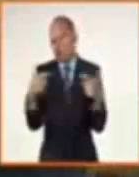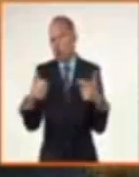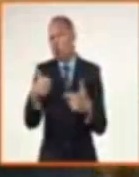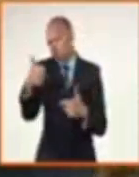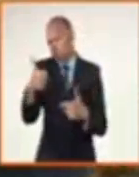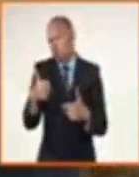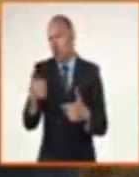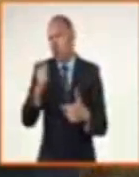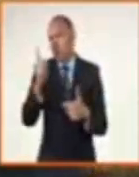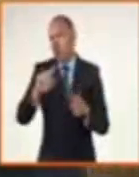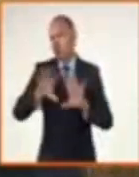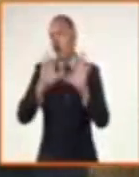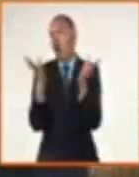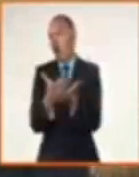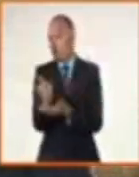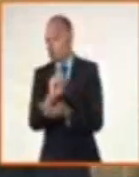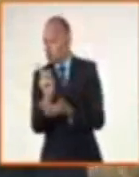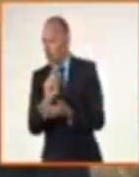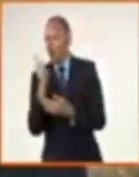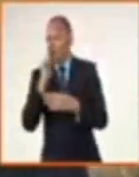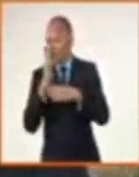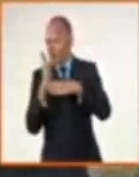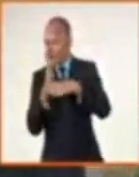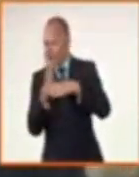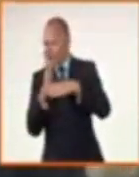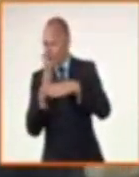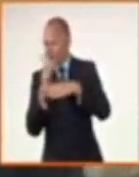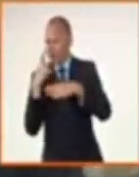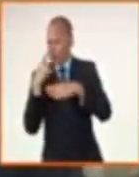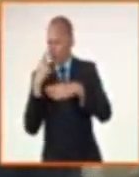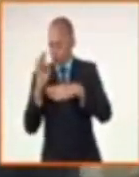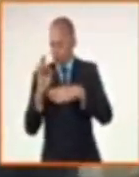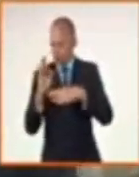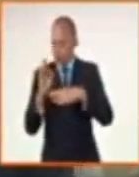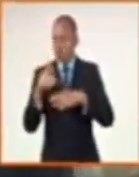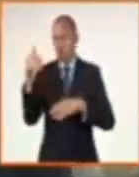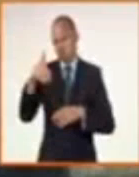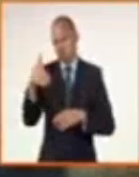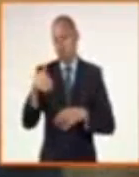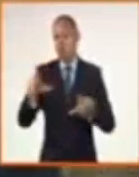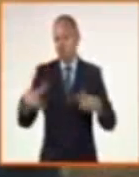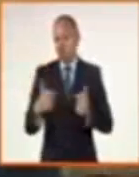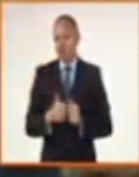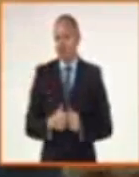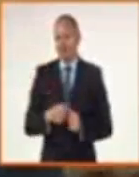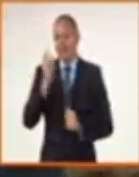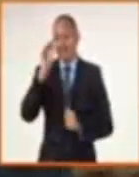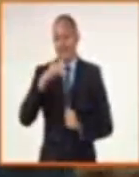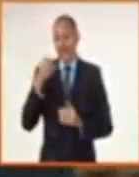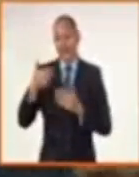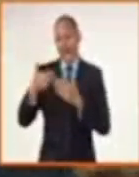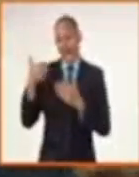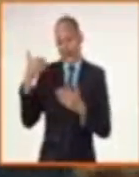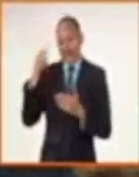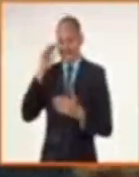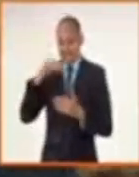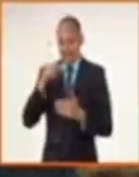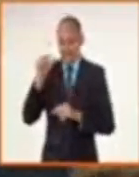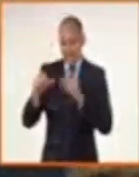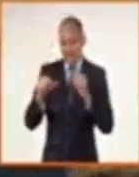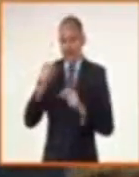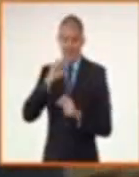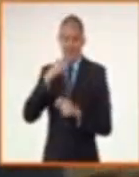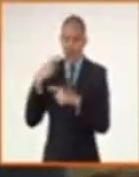aproximadamente, y teniendo en cuenta toda la campaña de boicot y de